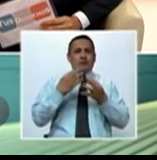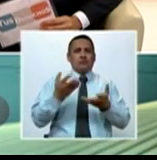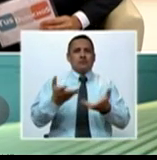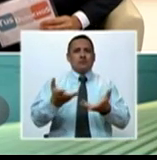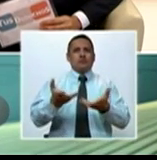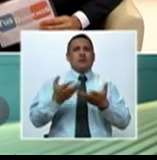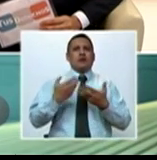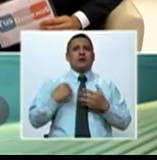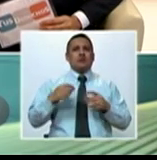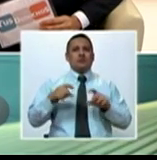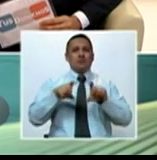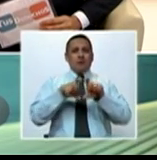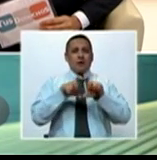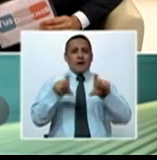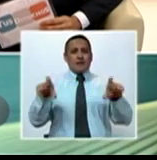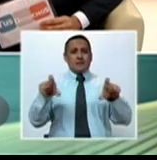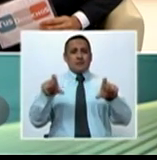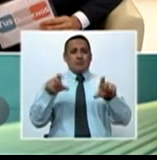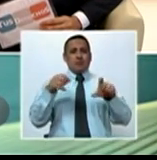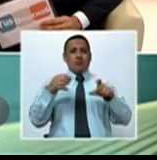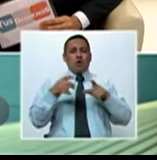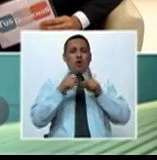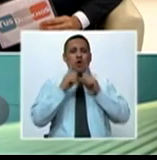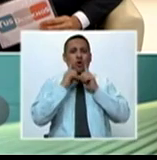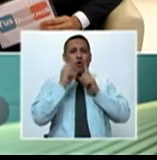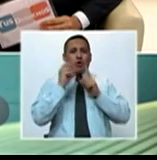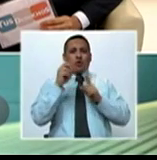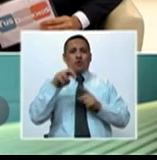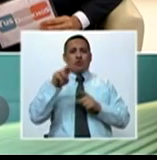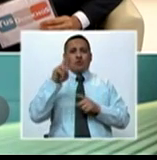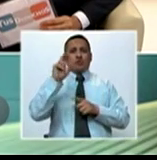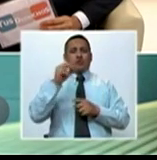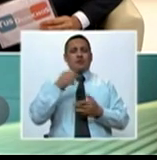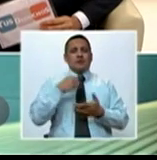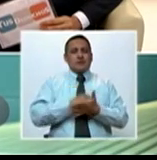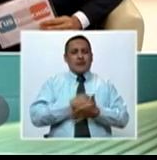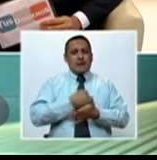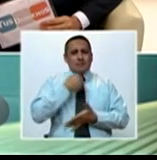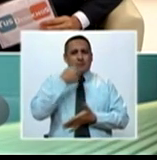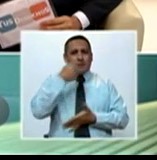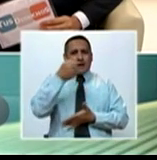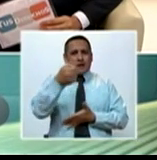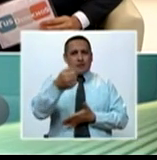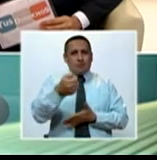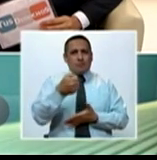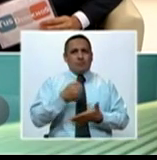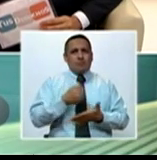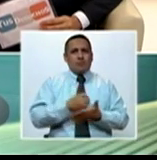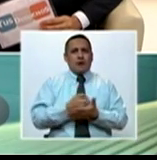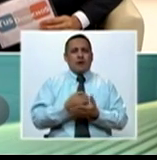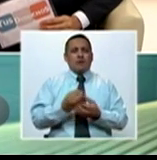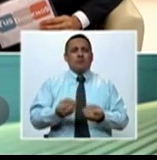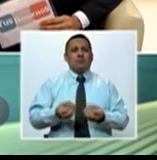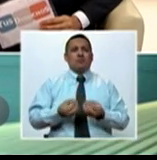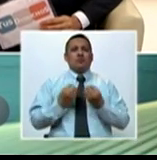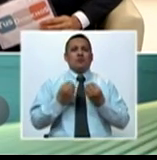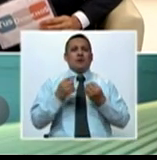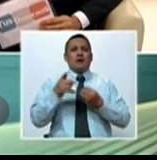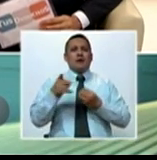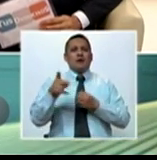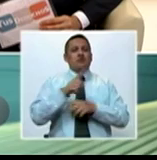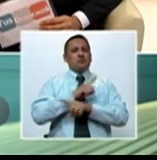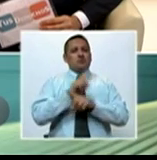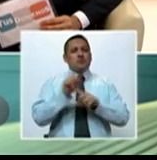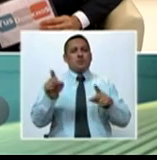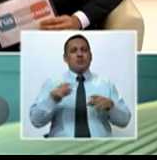recibo por honorarios y se le pagará una retribución porque él no está sujeto a